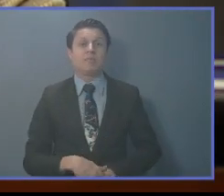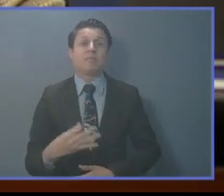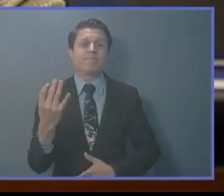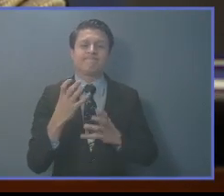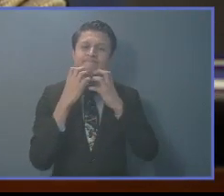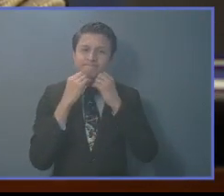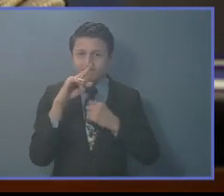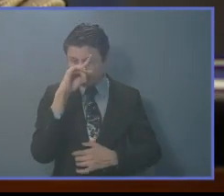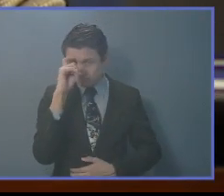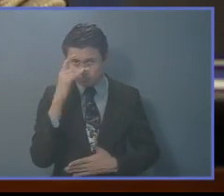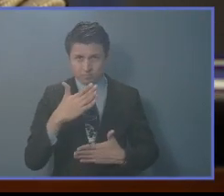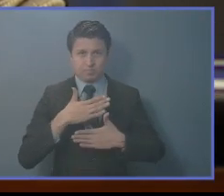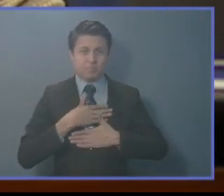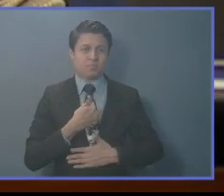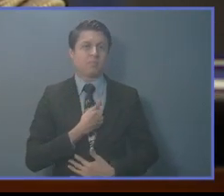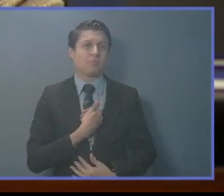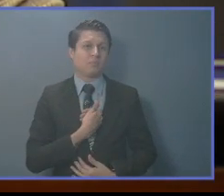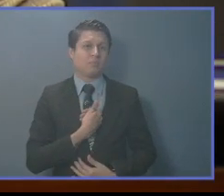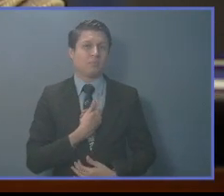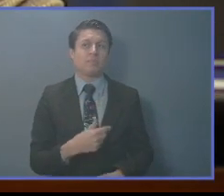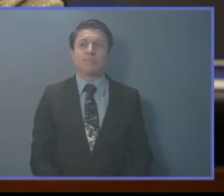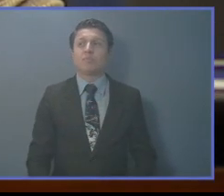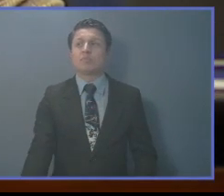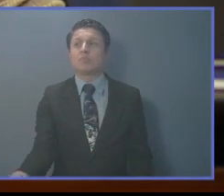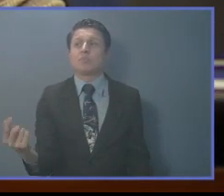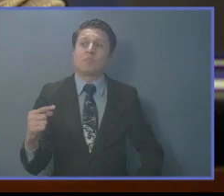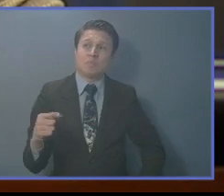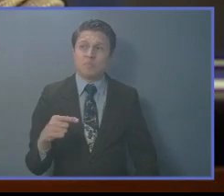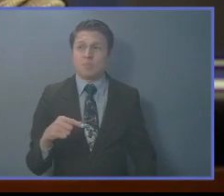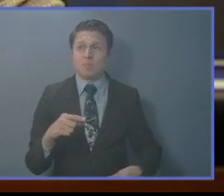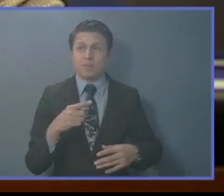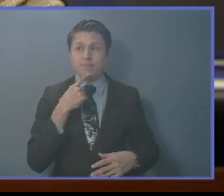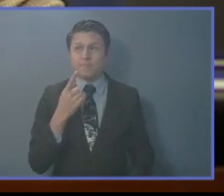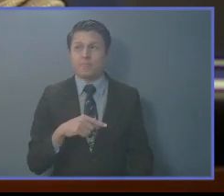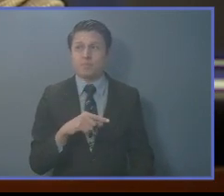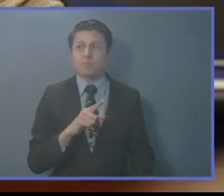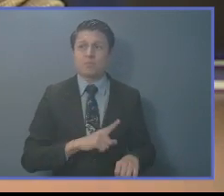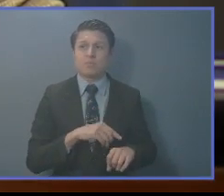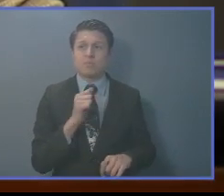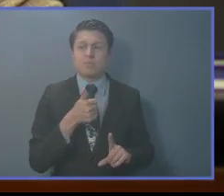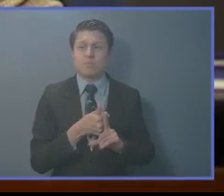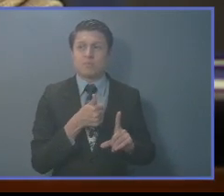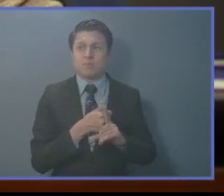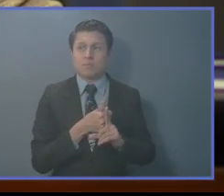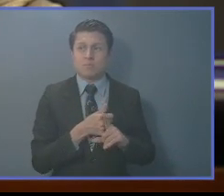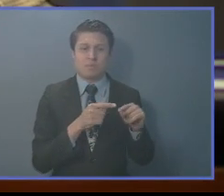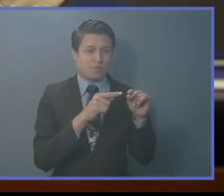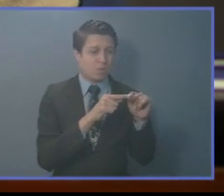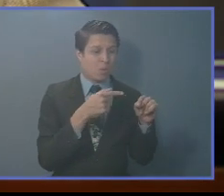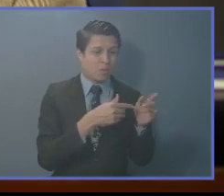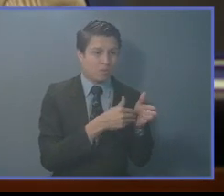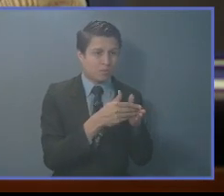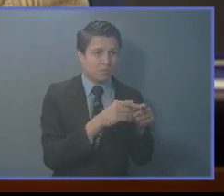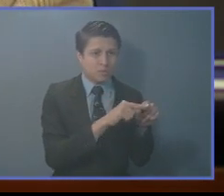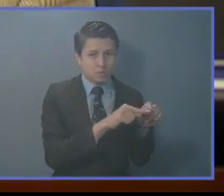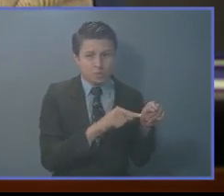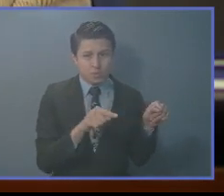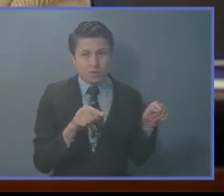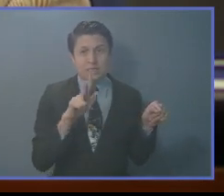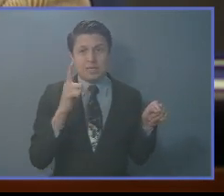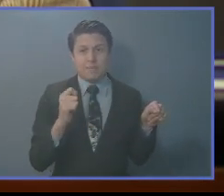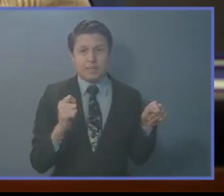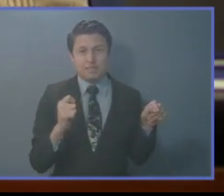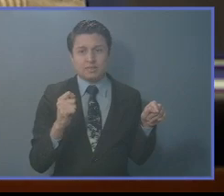laboral comenzará a partir de haberse emitido u ordenado la cuarentena correspondiente y se extenderá por 3 meses,